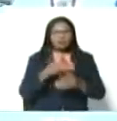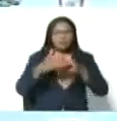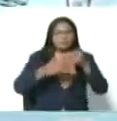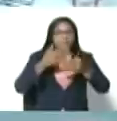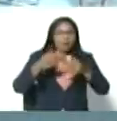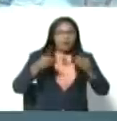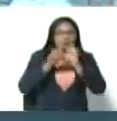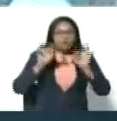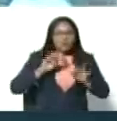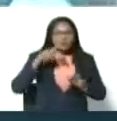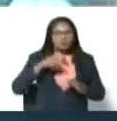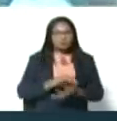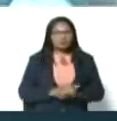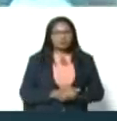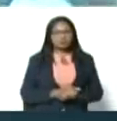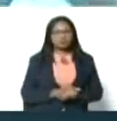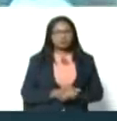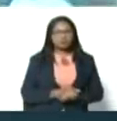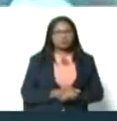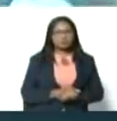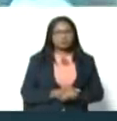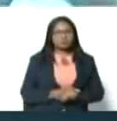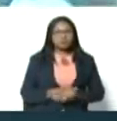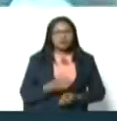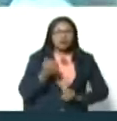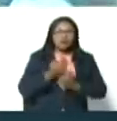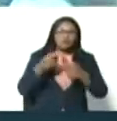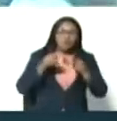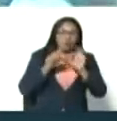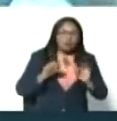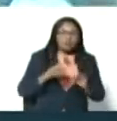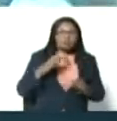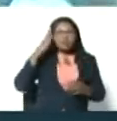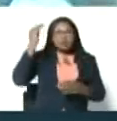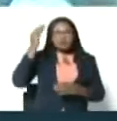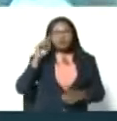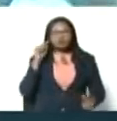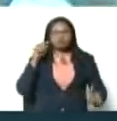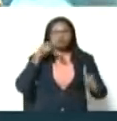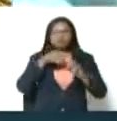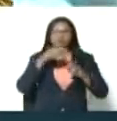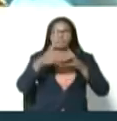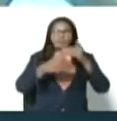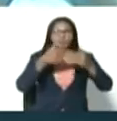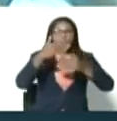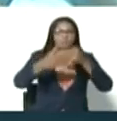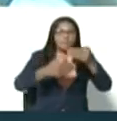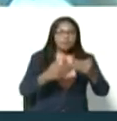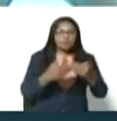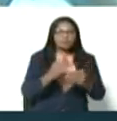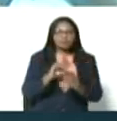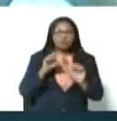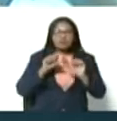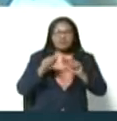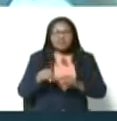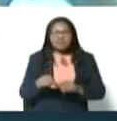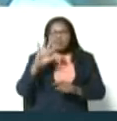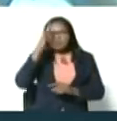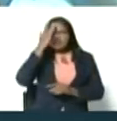avanzada. Y con el favor de Dios vamos a cumplir esa meta. Vamos paso a paso. Lo que queda de